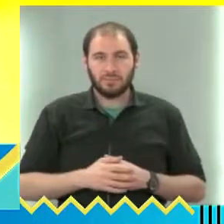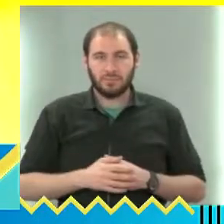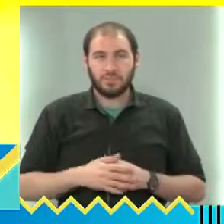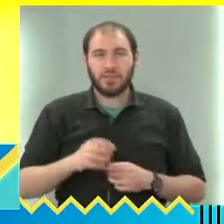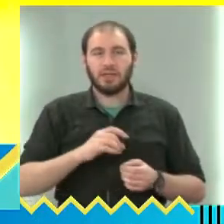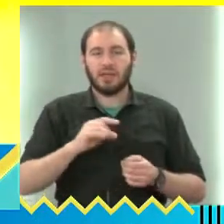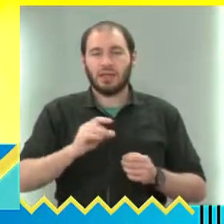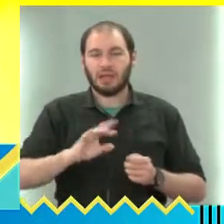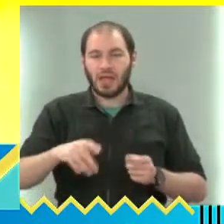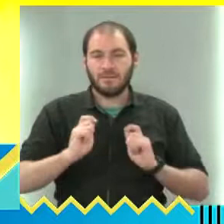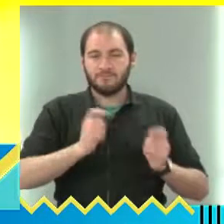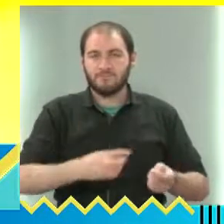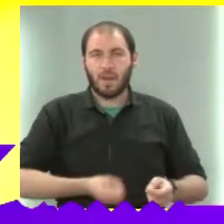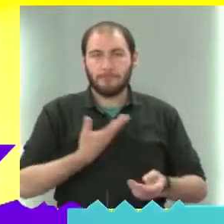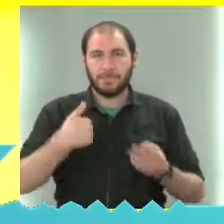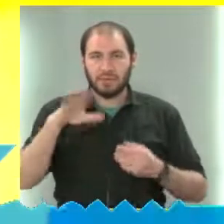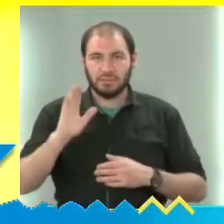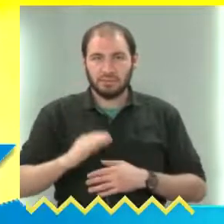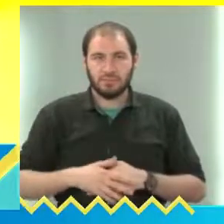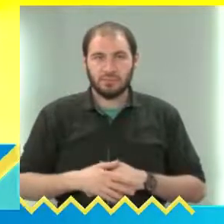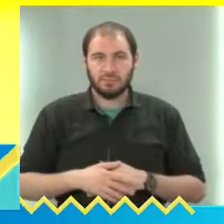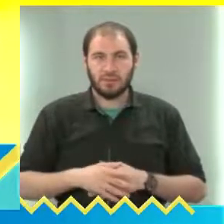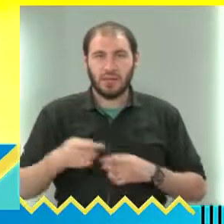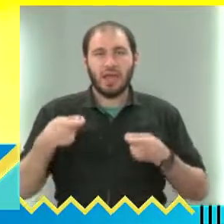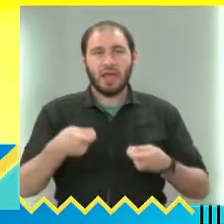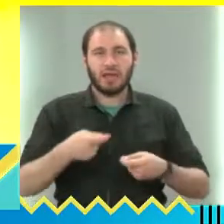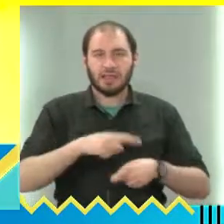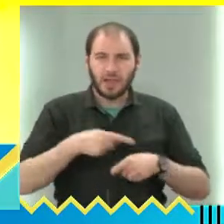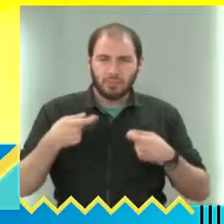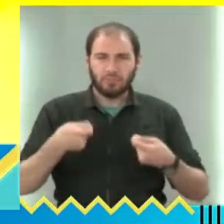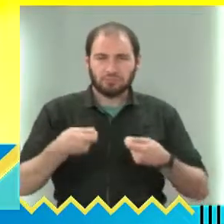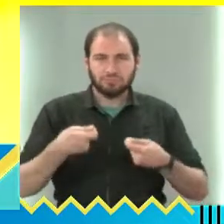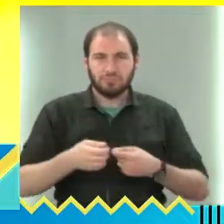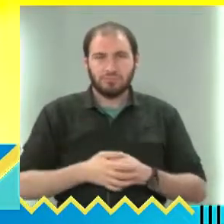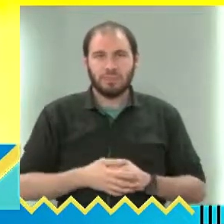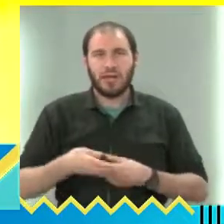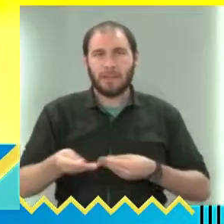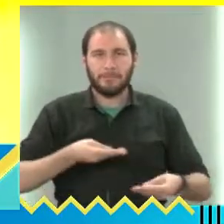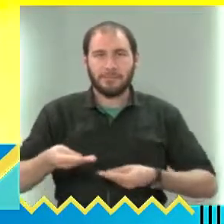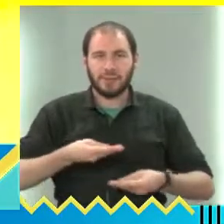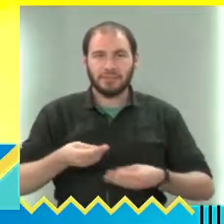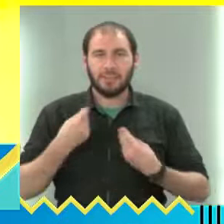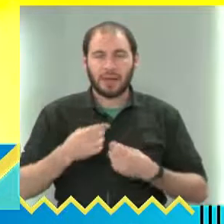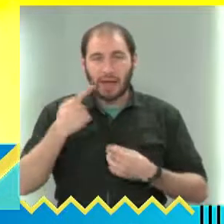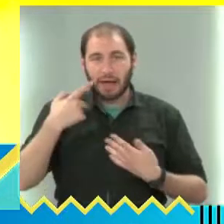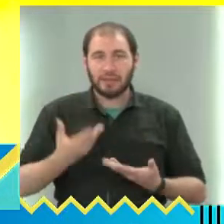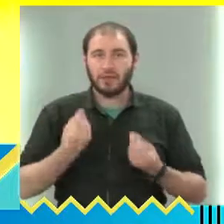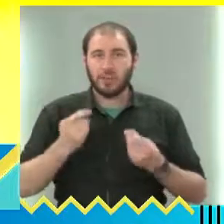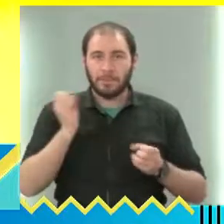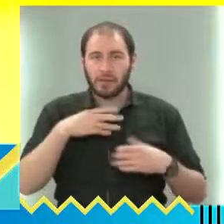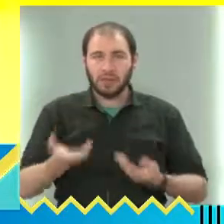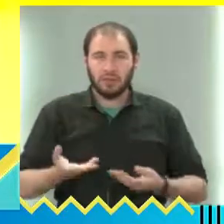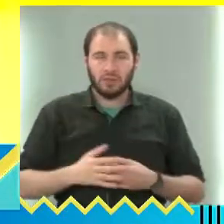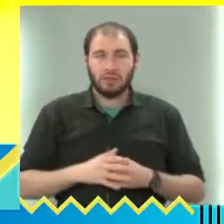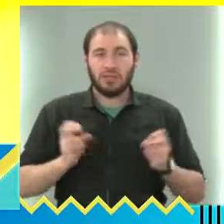de donantes voluntarios. Que invierten de su tiempo y todo una empresa para ver cómo mejoramos